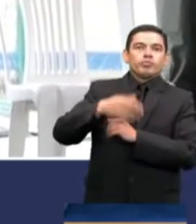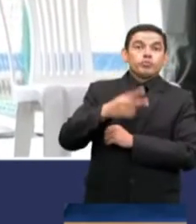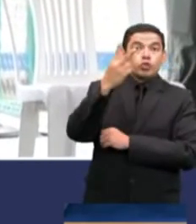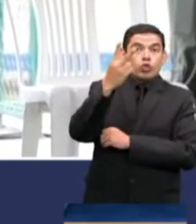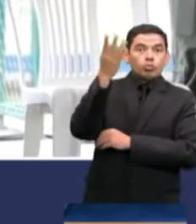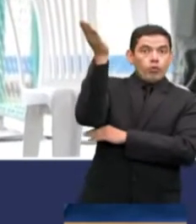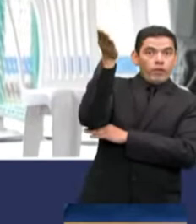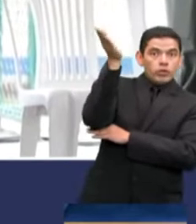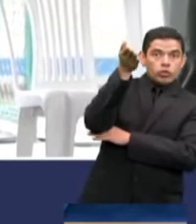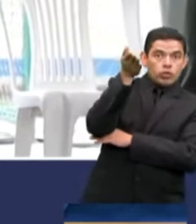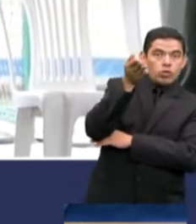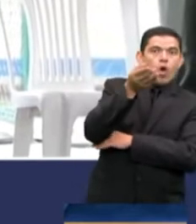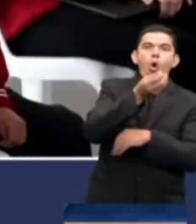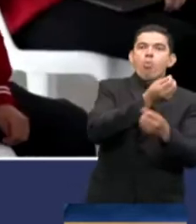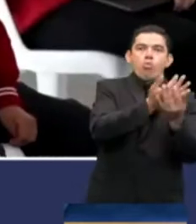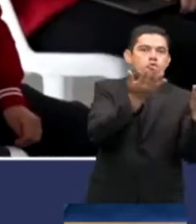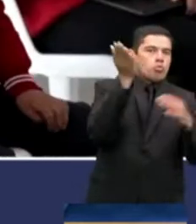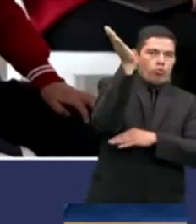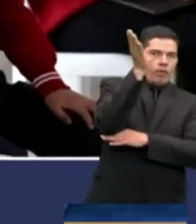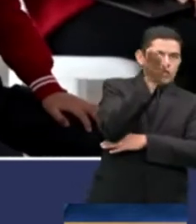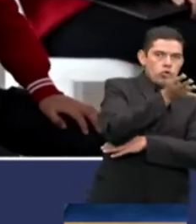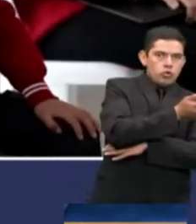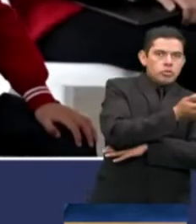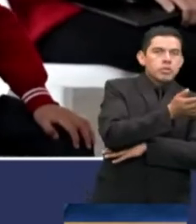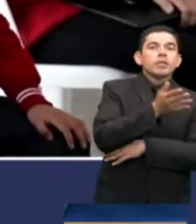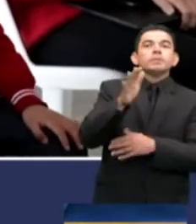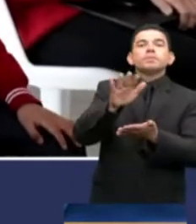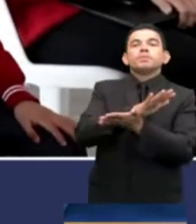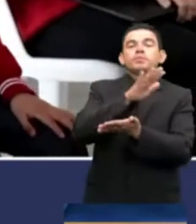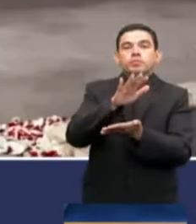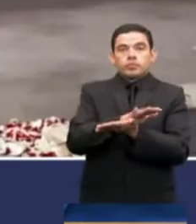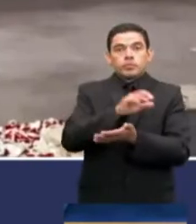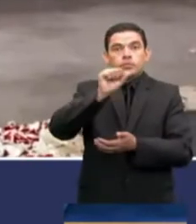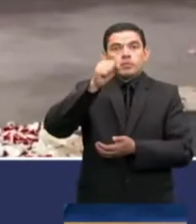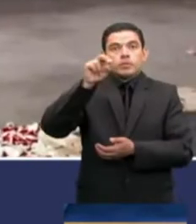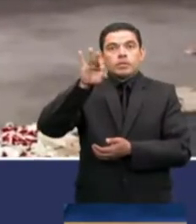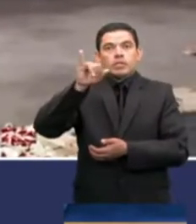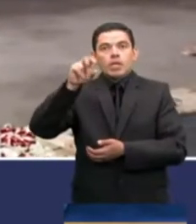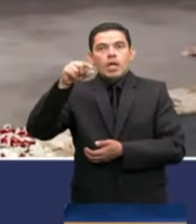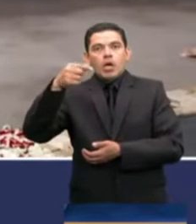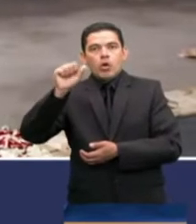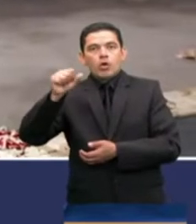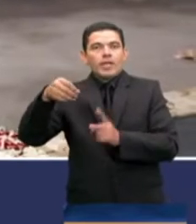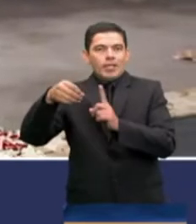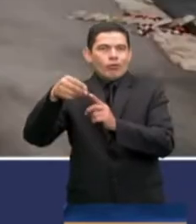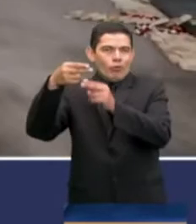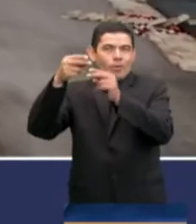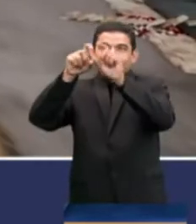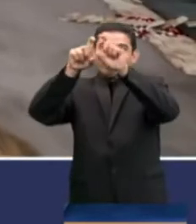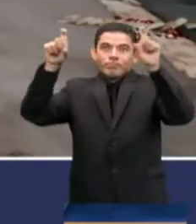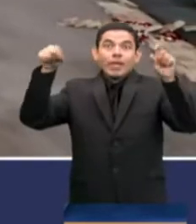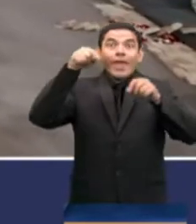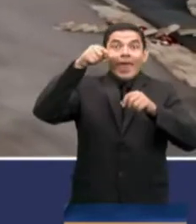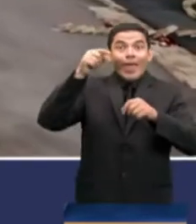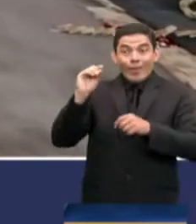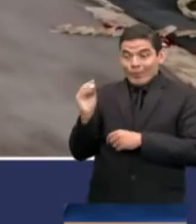bidocente y pluridocente en la Unidad Educativa Santiago de Quito, donde ahora